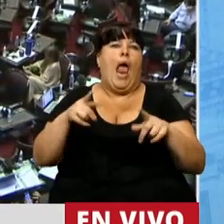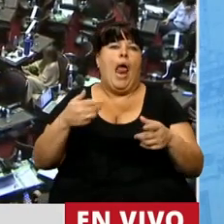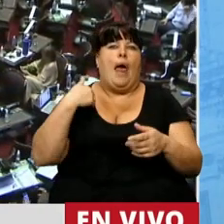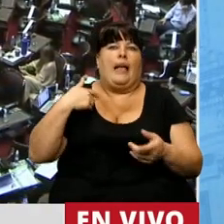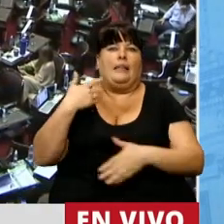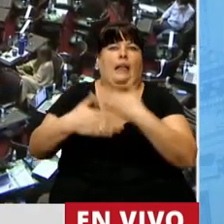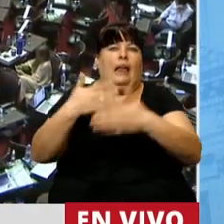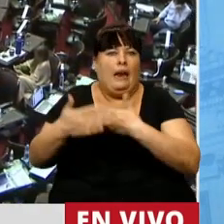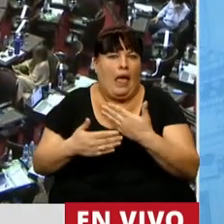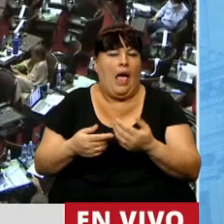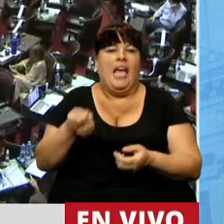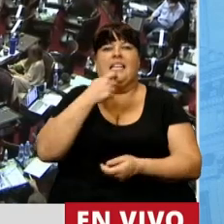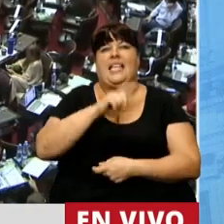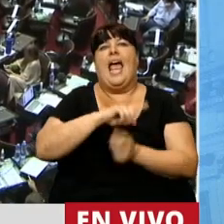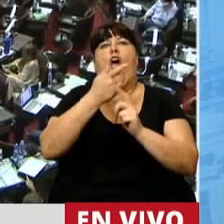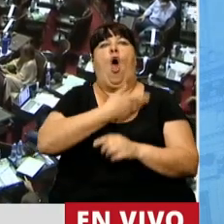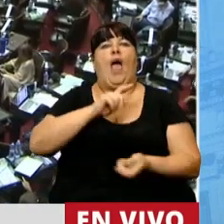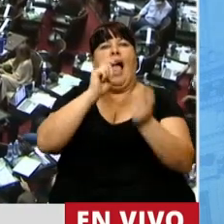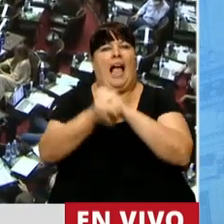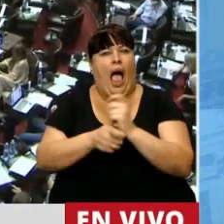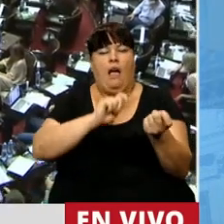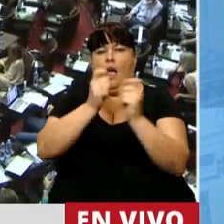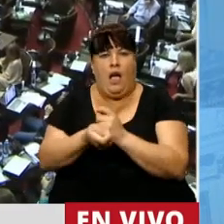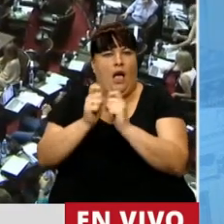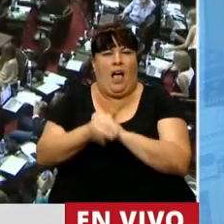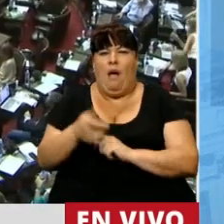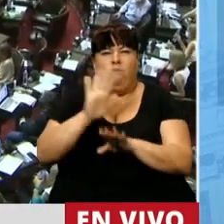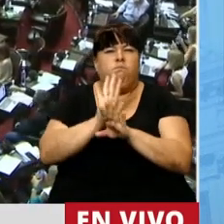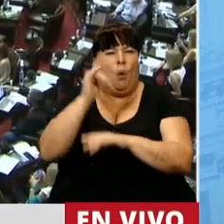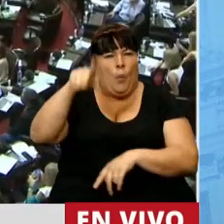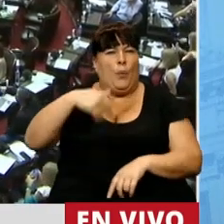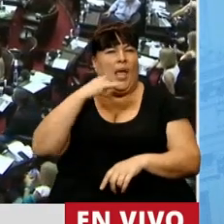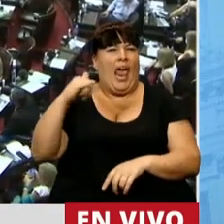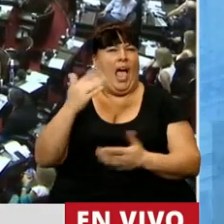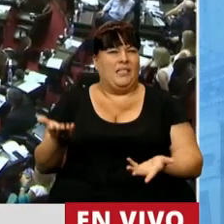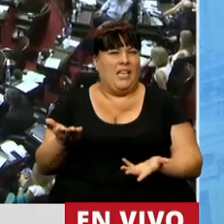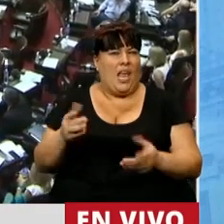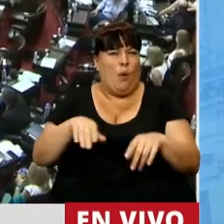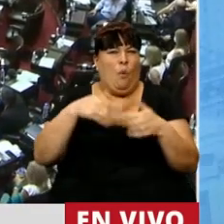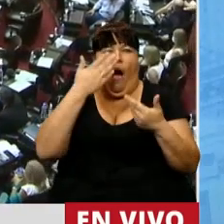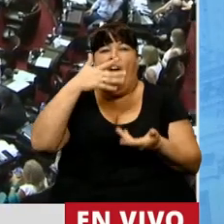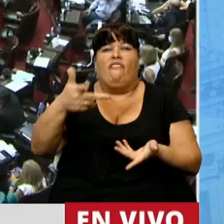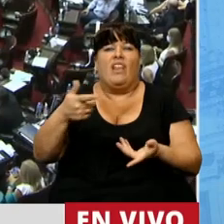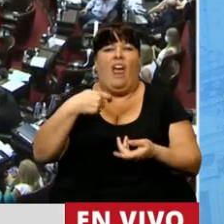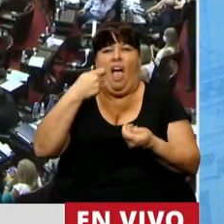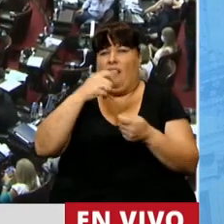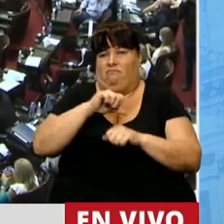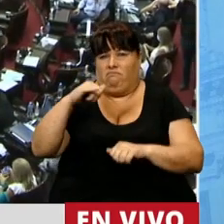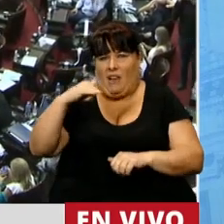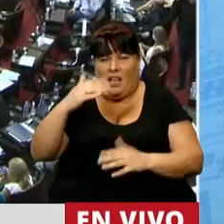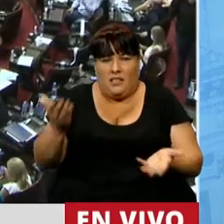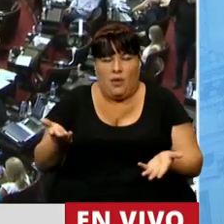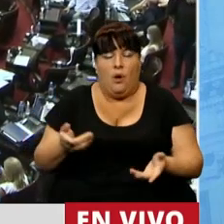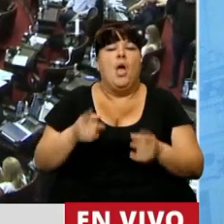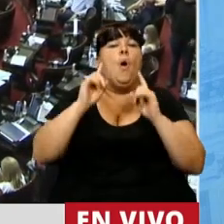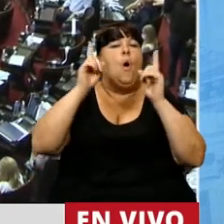vez que se cambia de un gobierno es claramente negativo los saldos que se han dado. Y